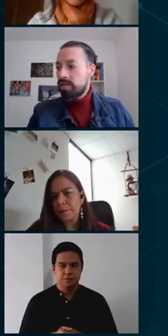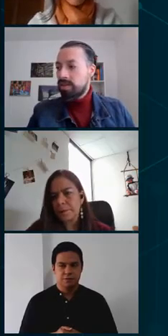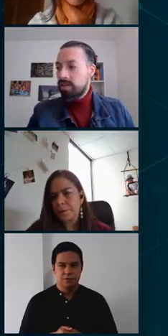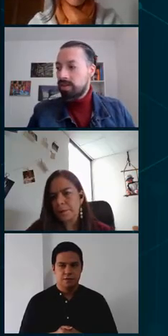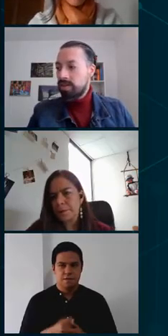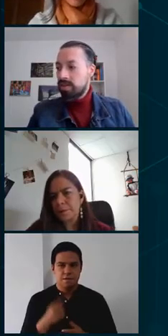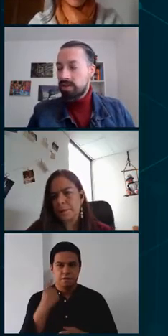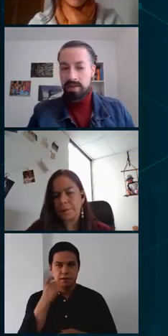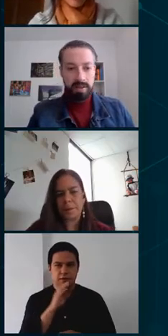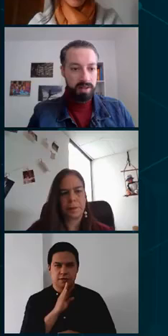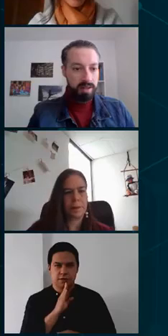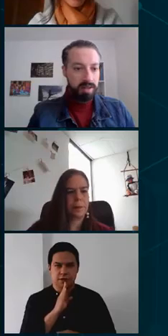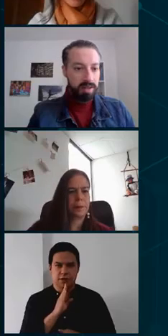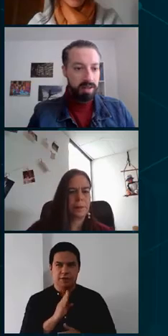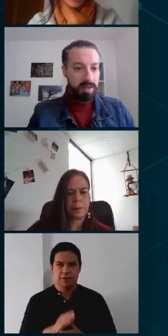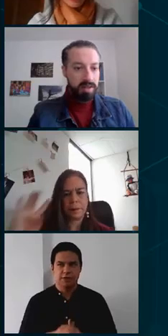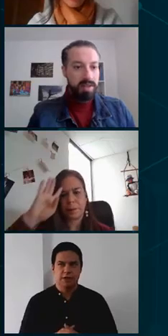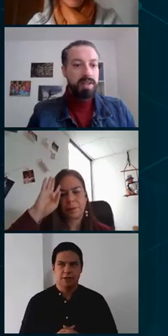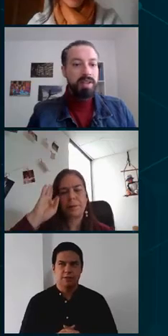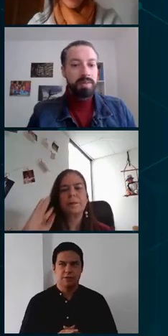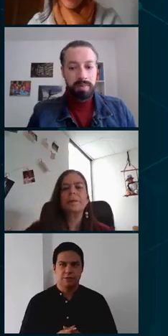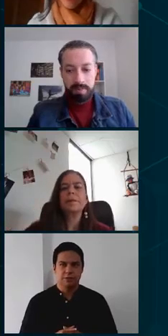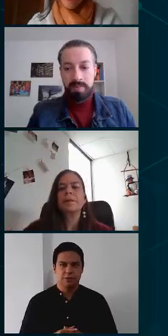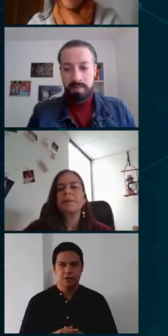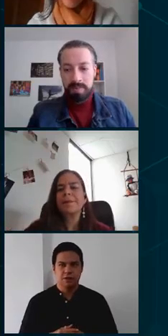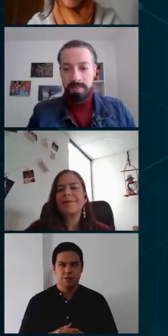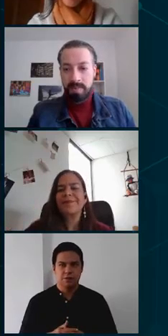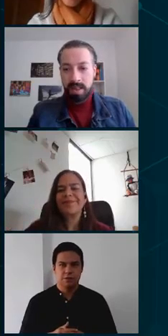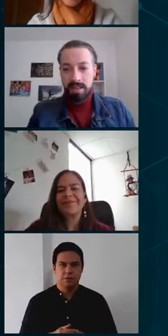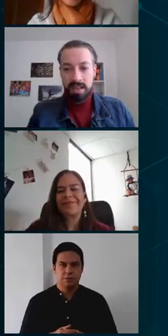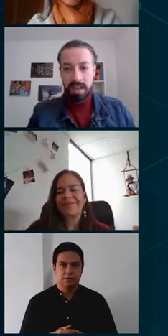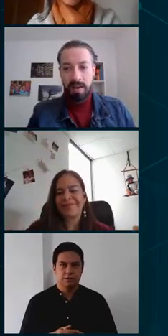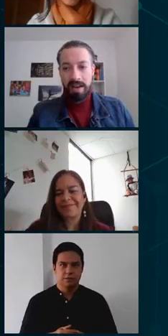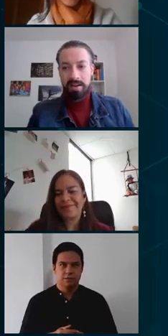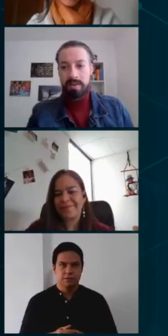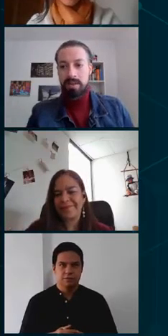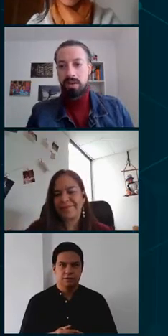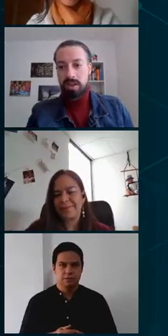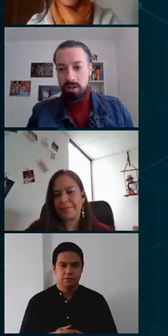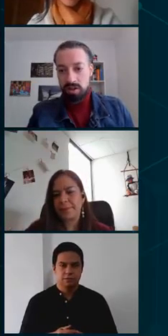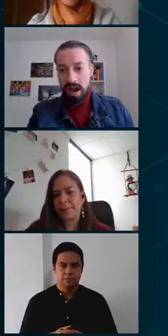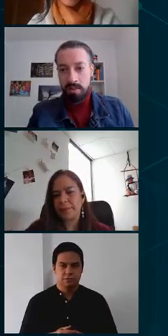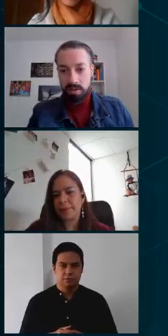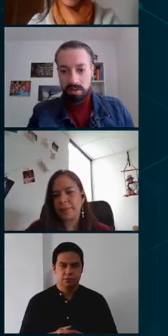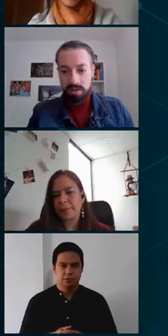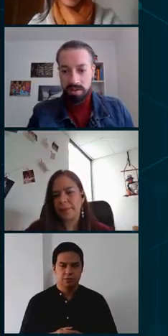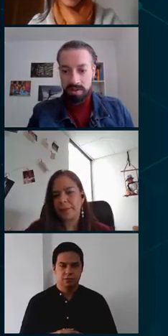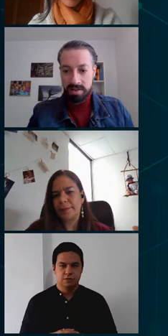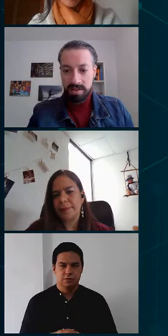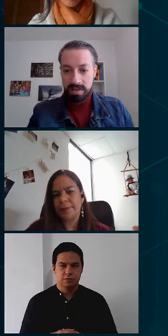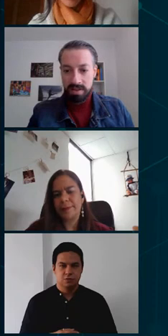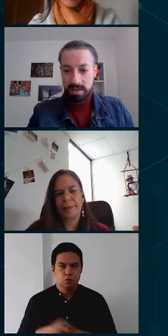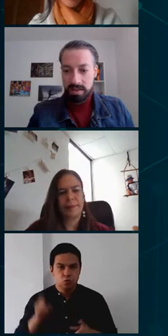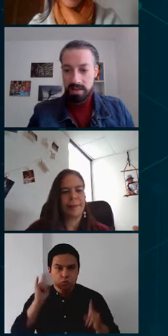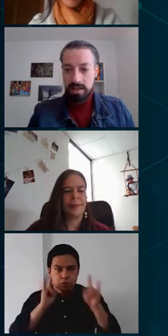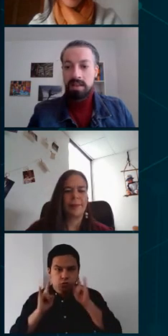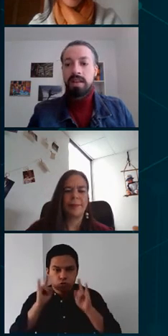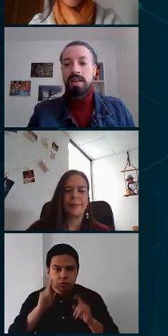Vamos. Yo estaba dejando que el público escogiera. Uh-huh. Sí, a ver, los escuchamos.